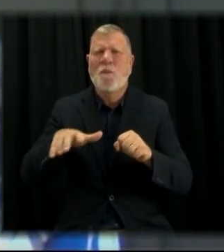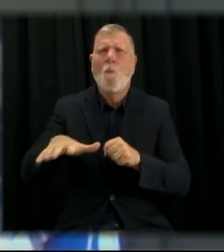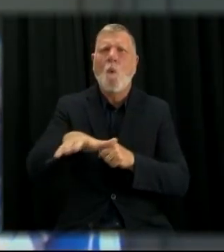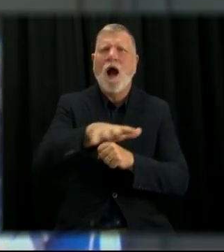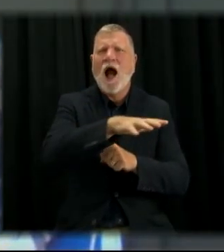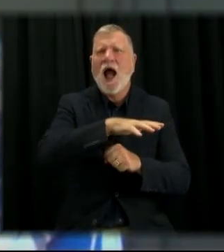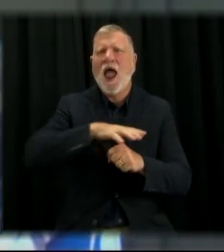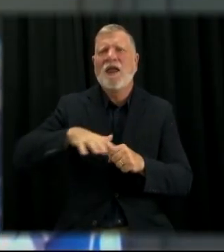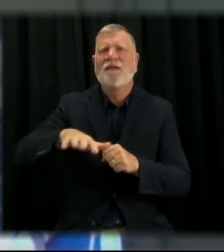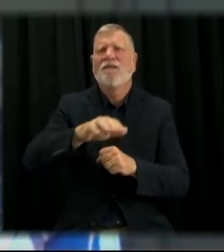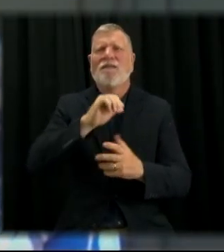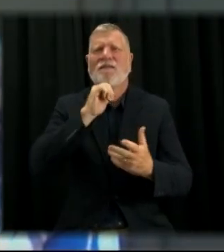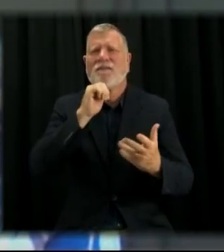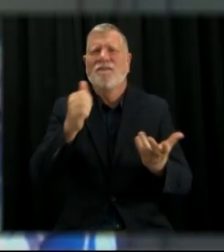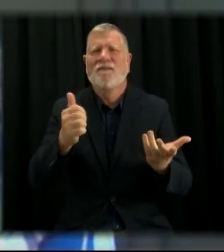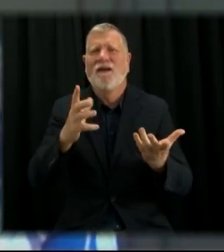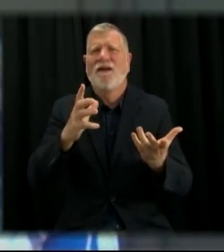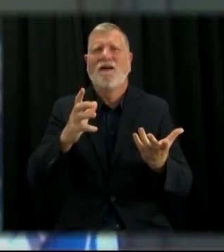tendrían entonces los estados financieros.